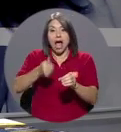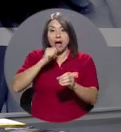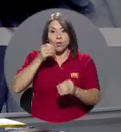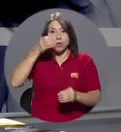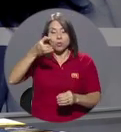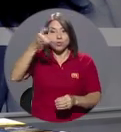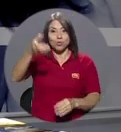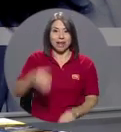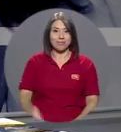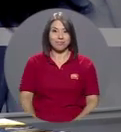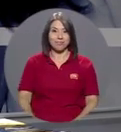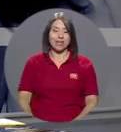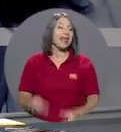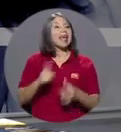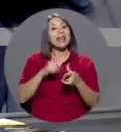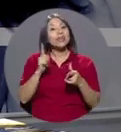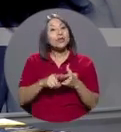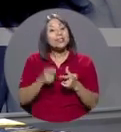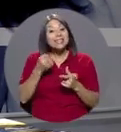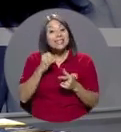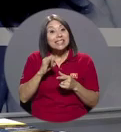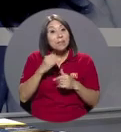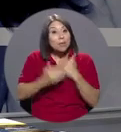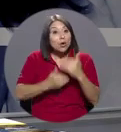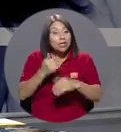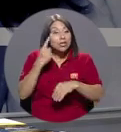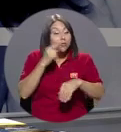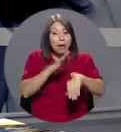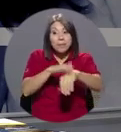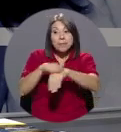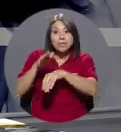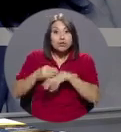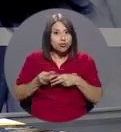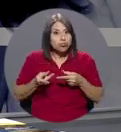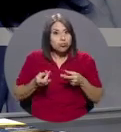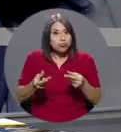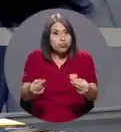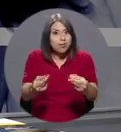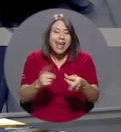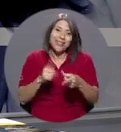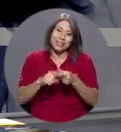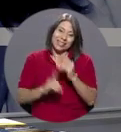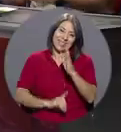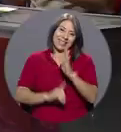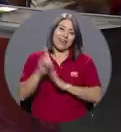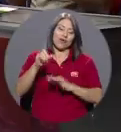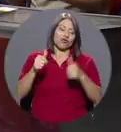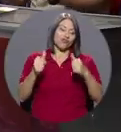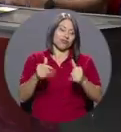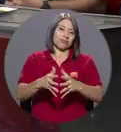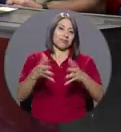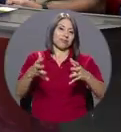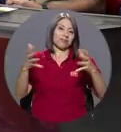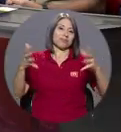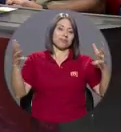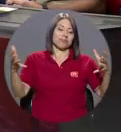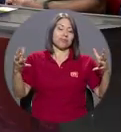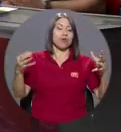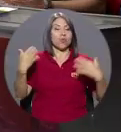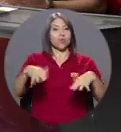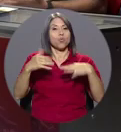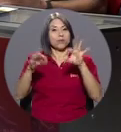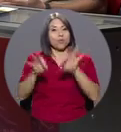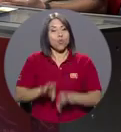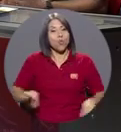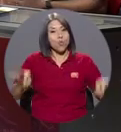de la acuicultura. Entonces, si hay cierta agilidad en los procesos, pues obviamente también el desarrollo de la acuicultura va a ser exponencial también.